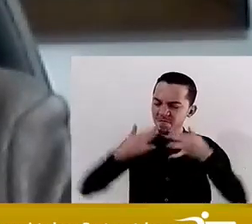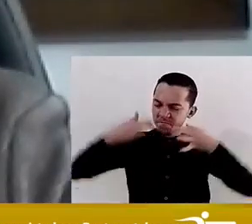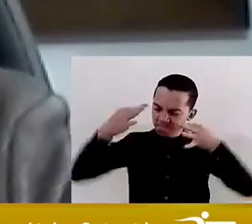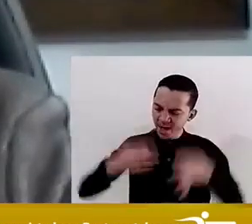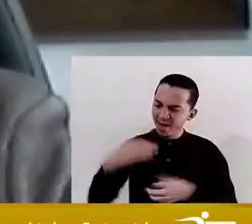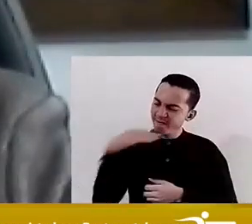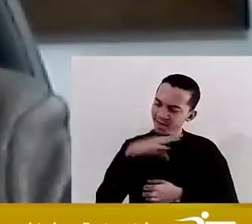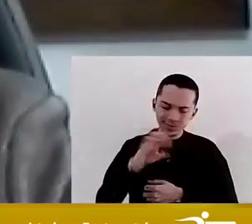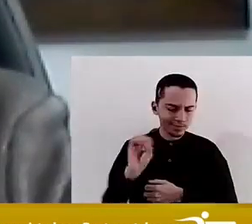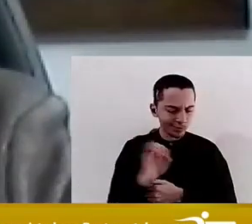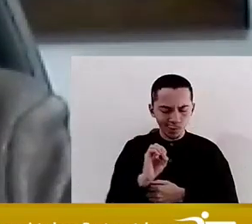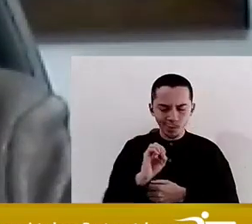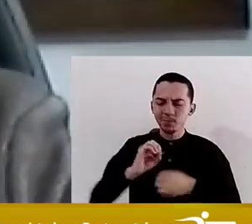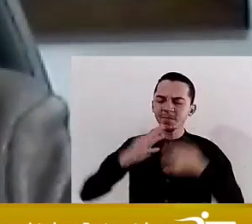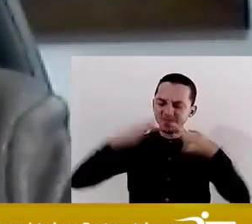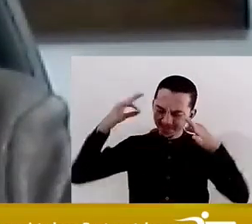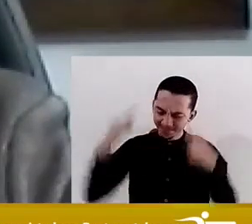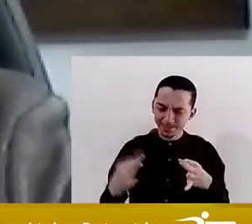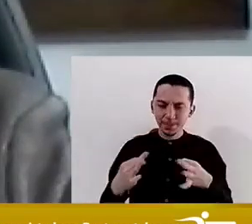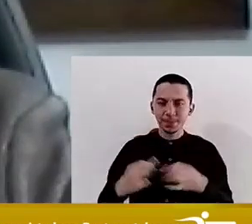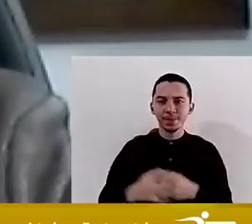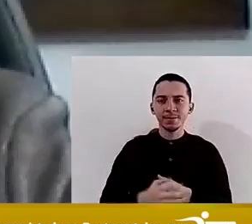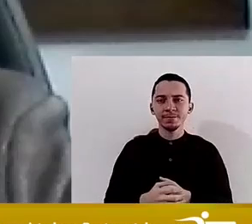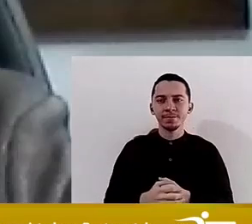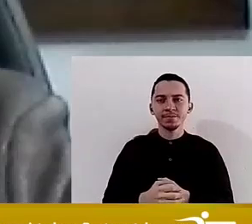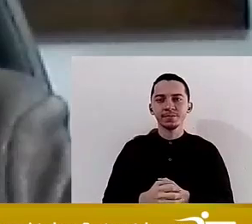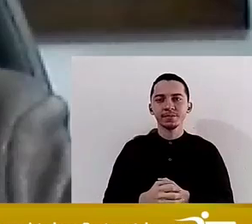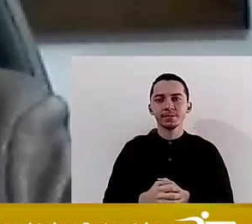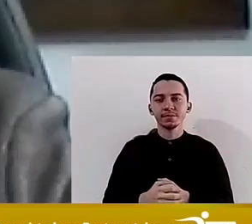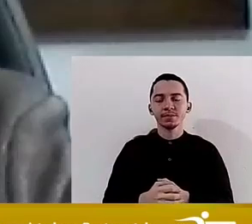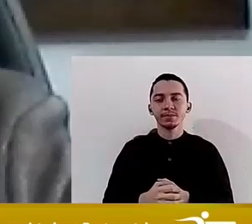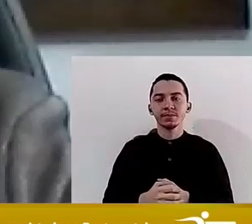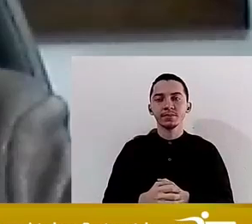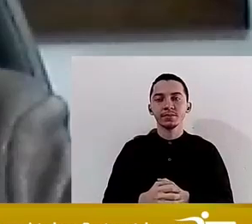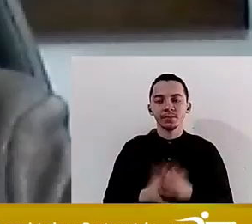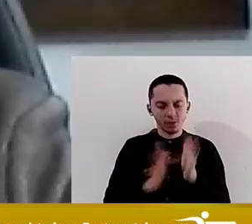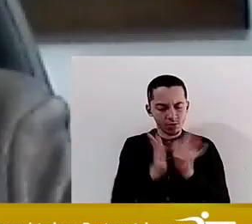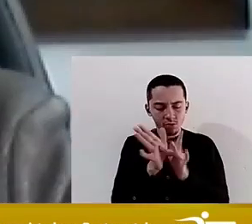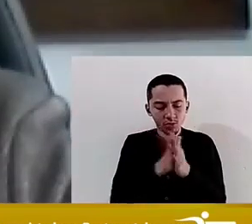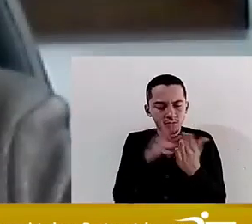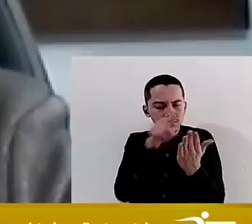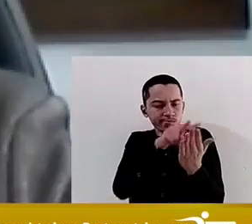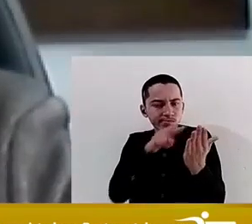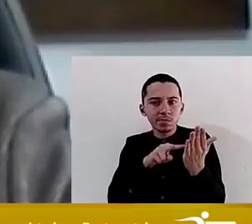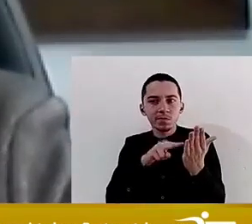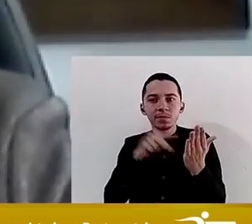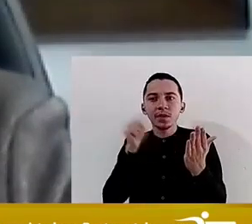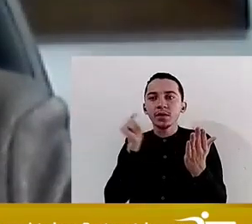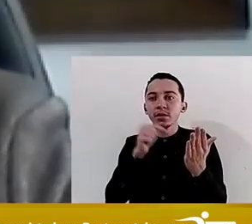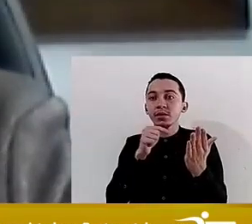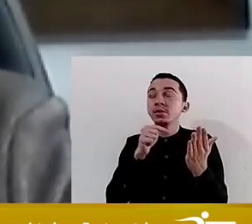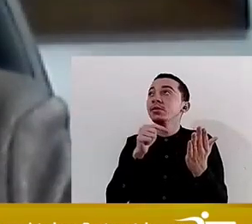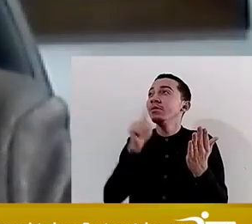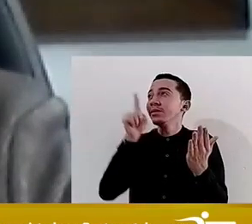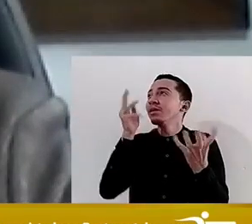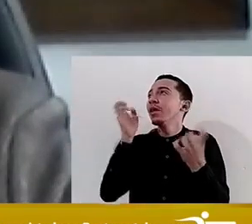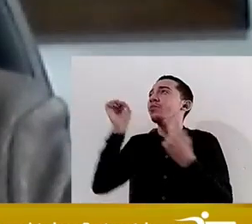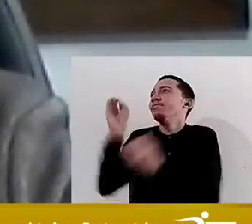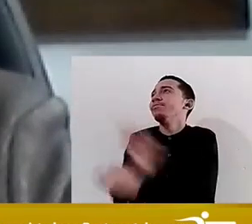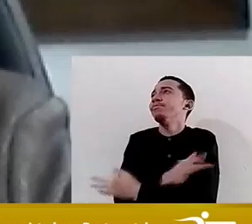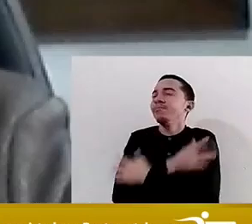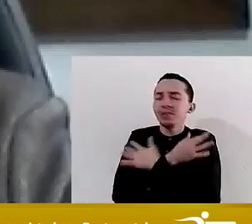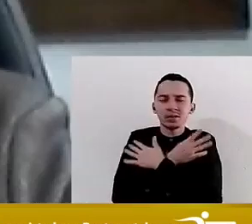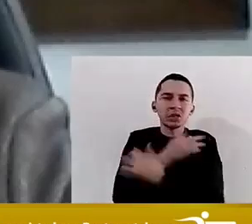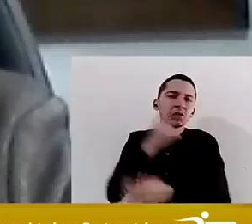Y leía la Biblia, pero con el anhelo de sentir. Y un día leyendo la palabra de